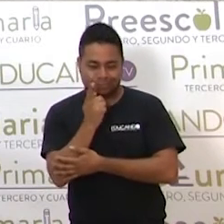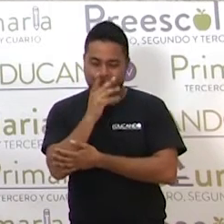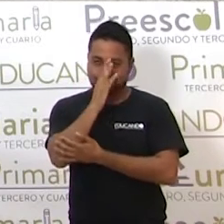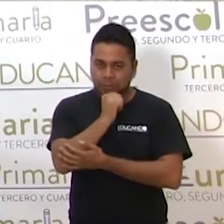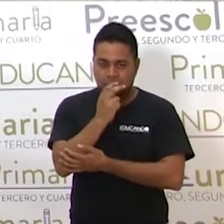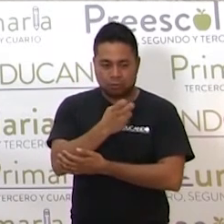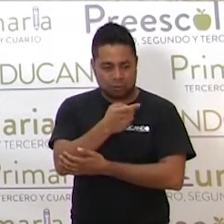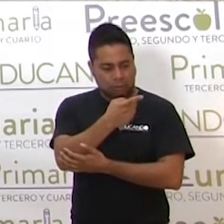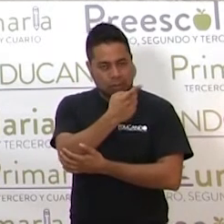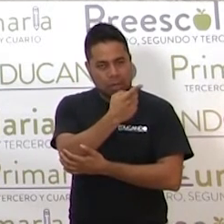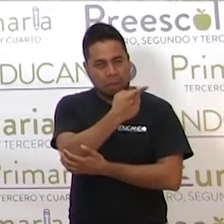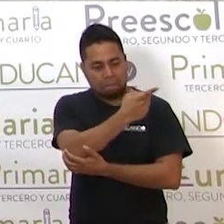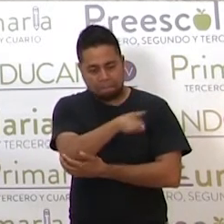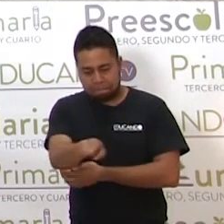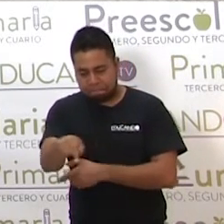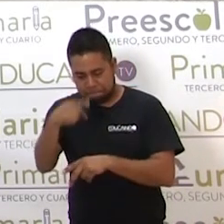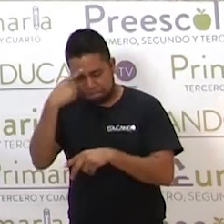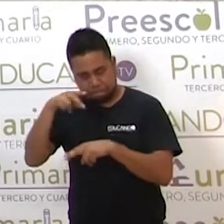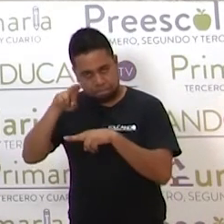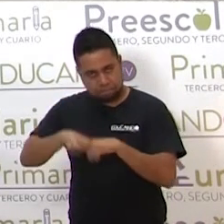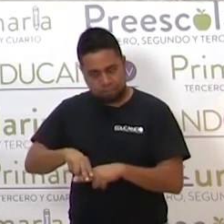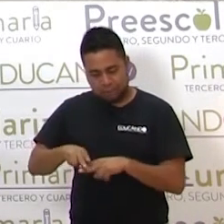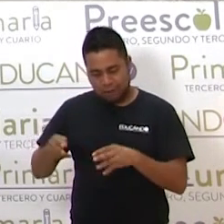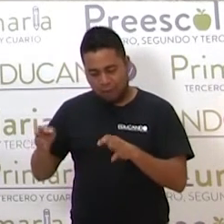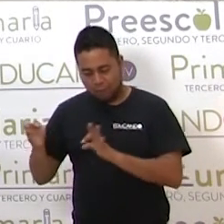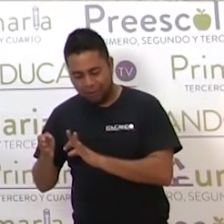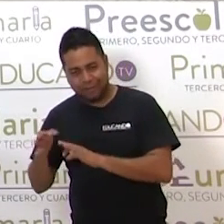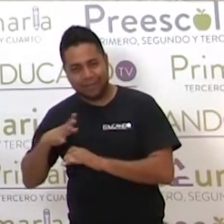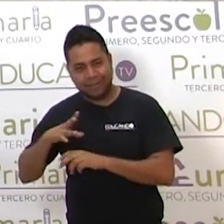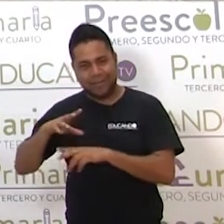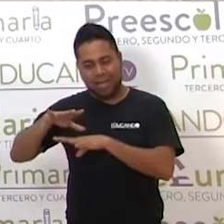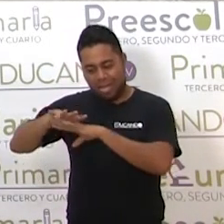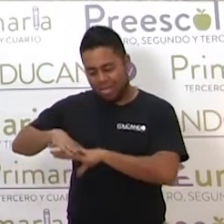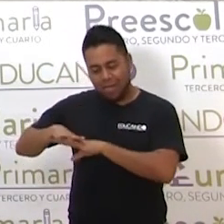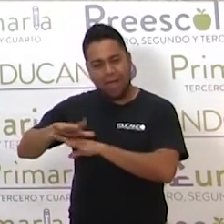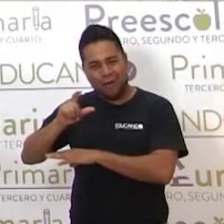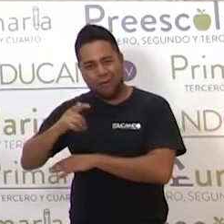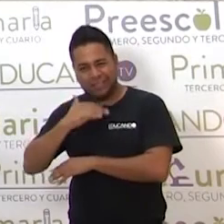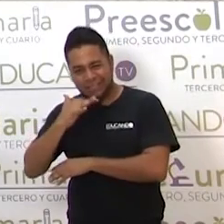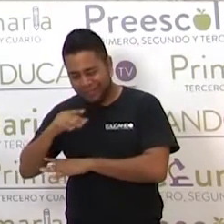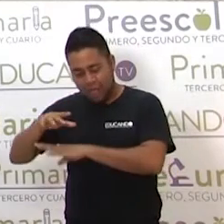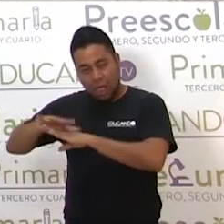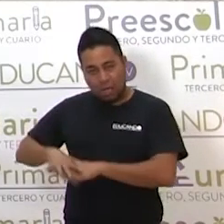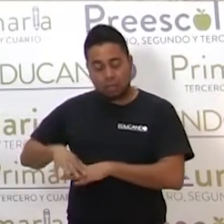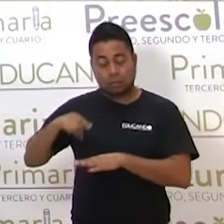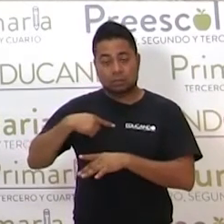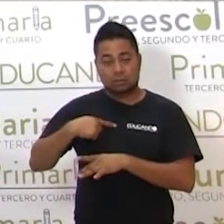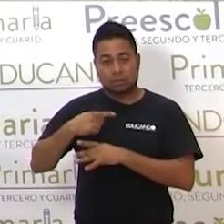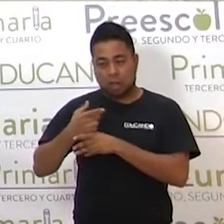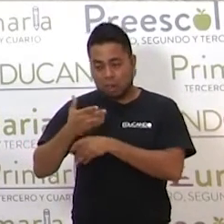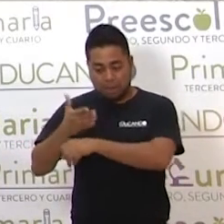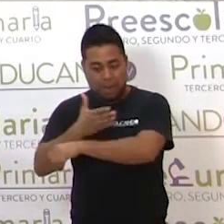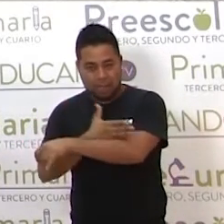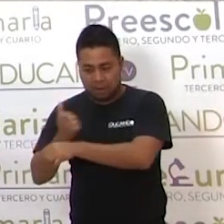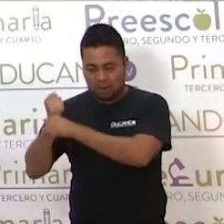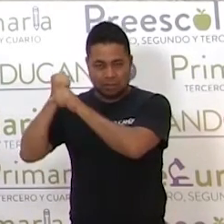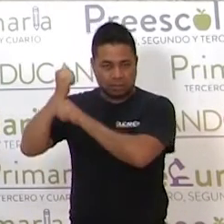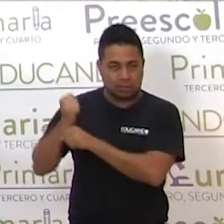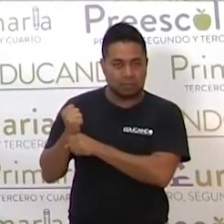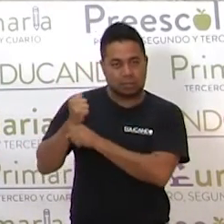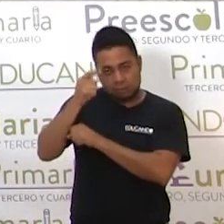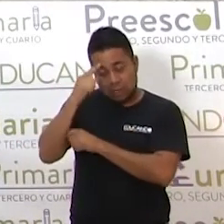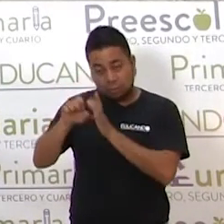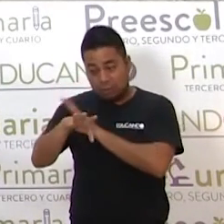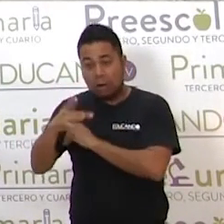me mandó a que me sentara aquí, junto a la alcantarilla, y me pusiera con una tabla en la mano para que cuanta